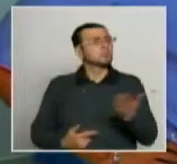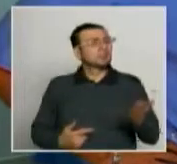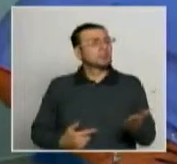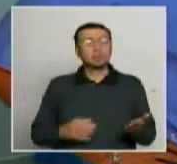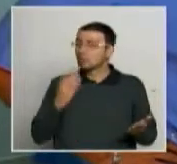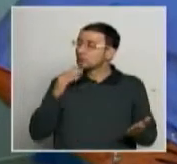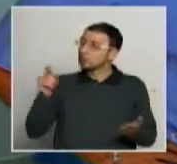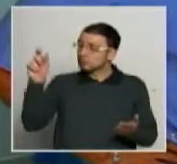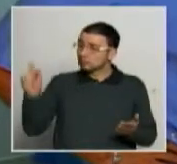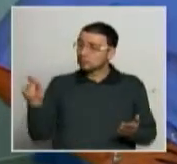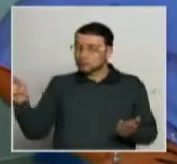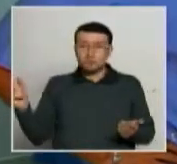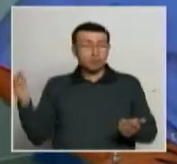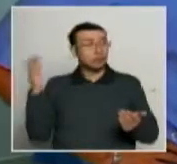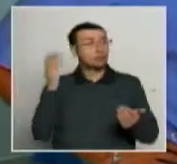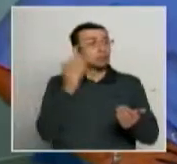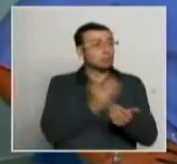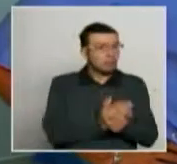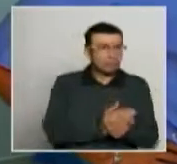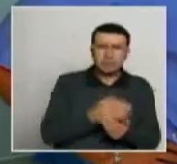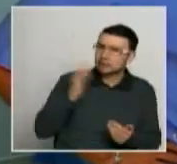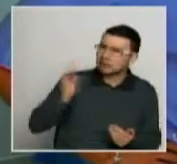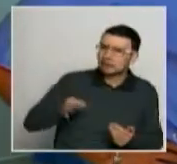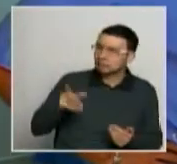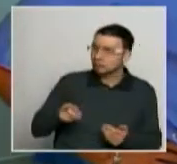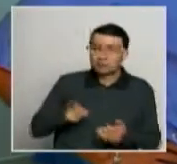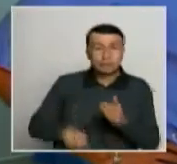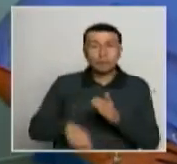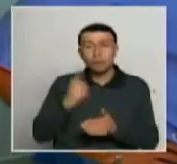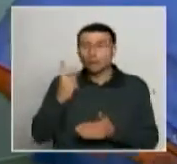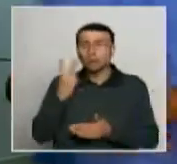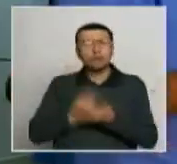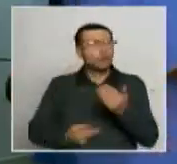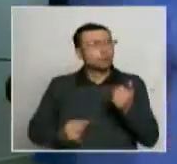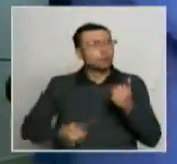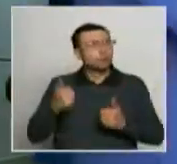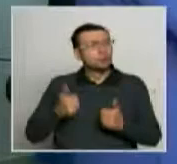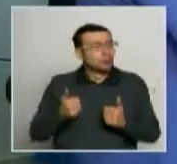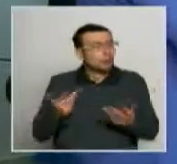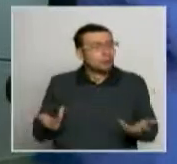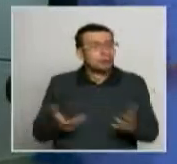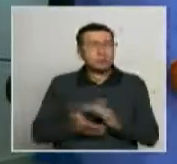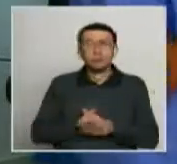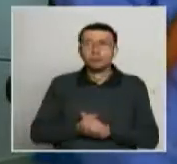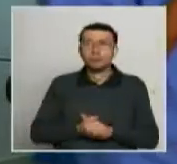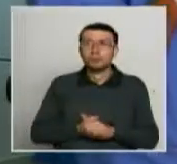consulta donde ustedes siempre se le hacen las dos.